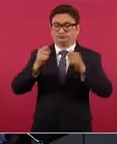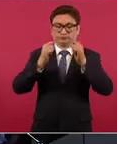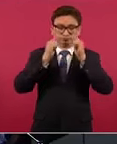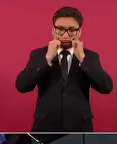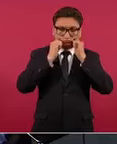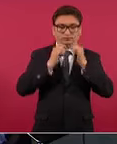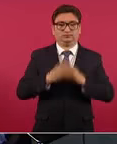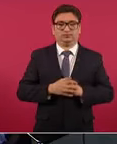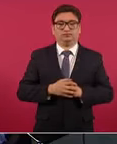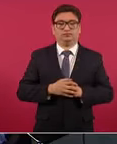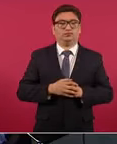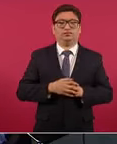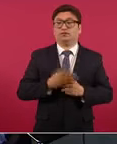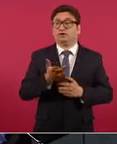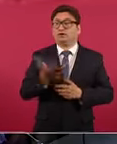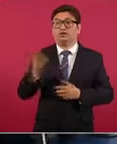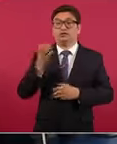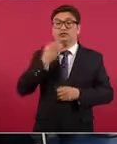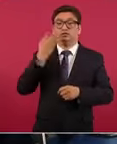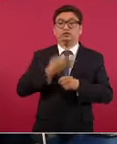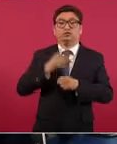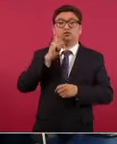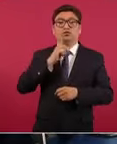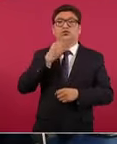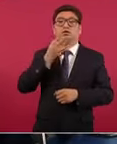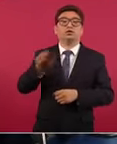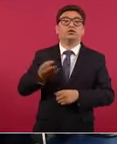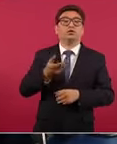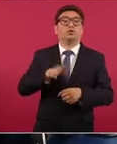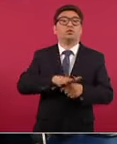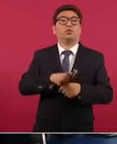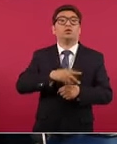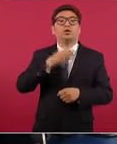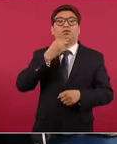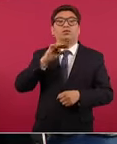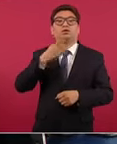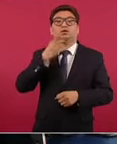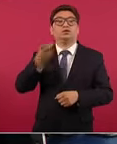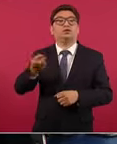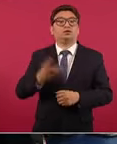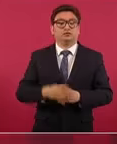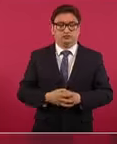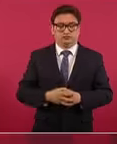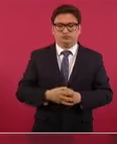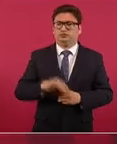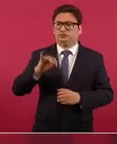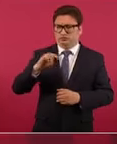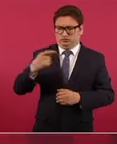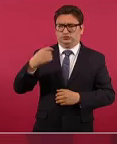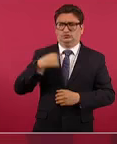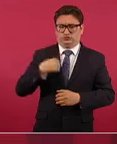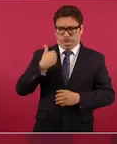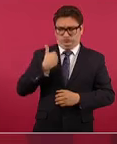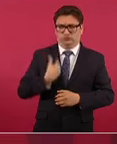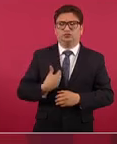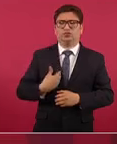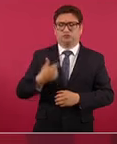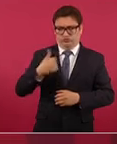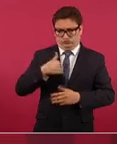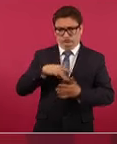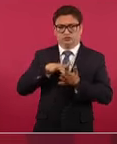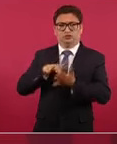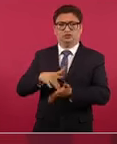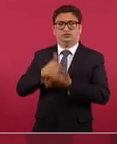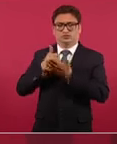y que decir a estas estudiantes que son mujeres la mayoría que están precisamente cuentan conmigo que